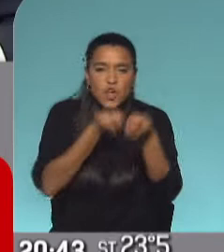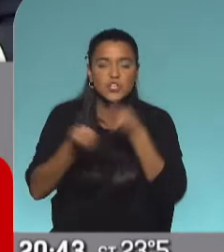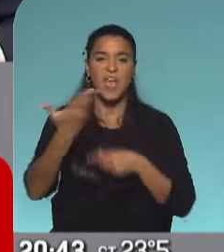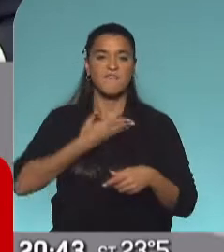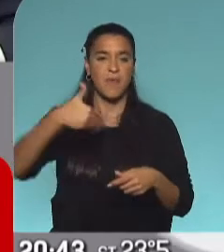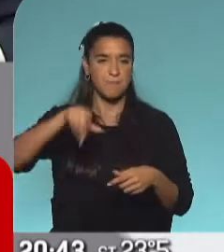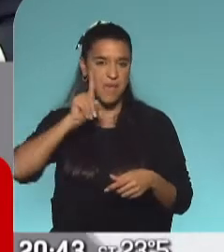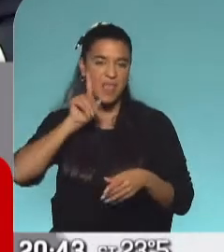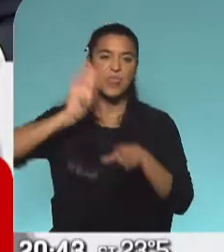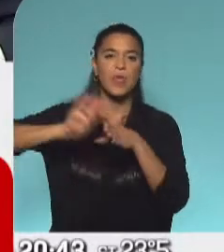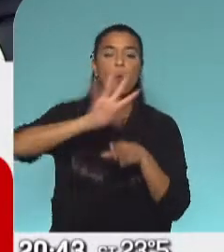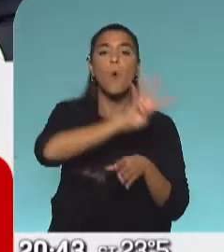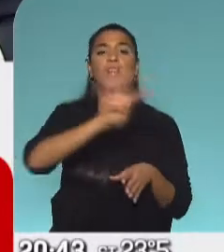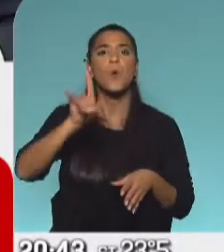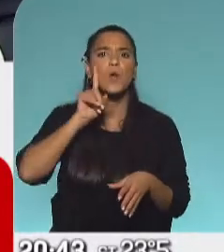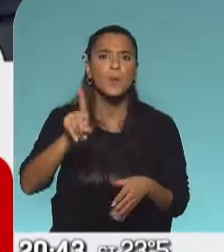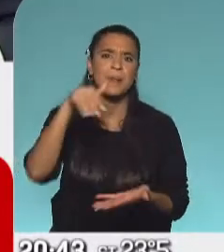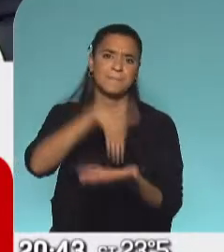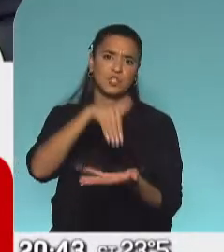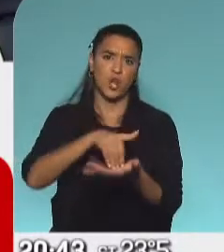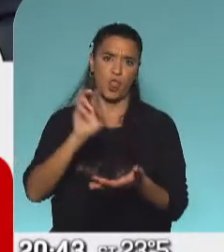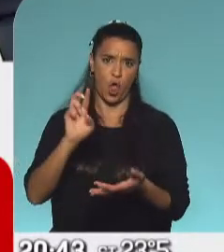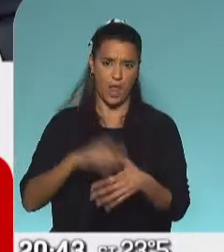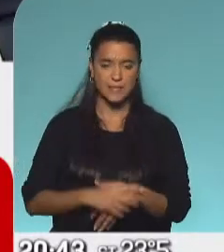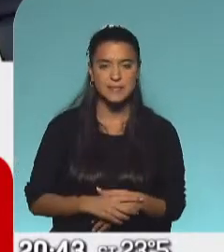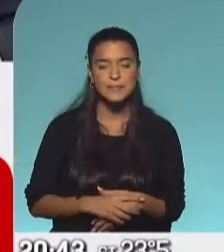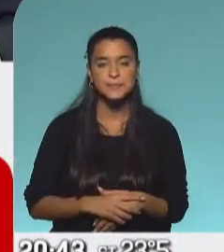Monetario Internacional esa deuda de 44.000 millones de dólares.